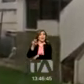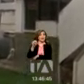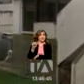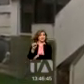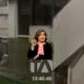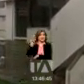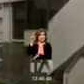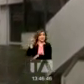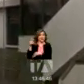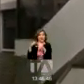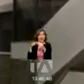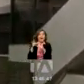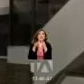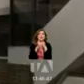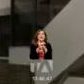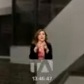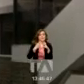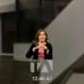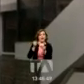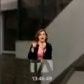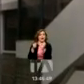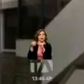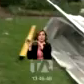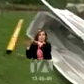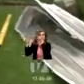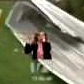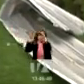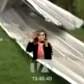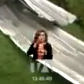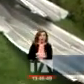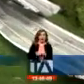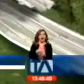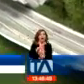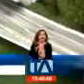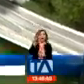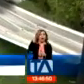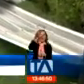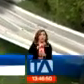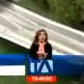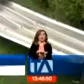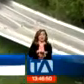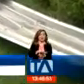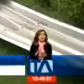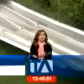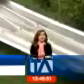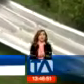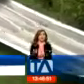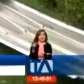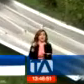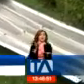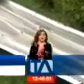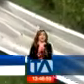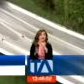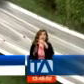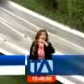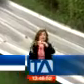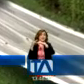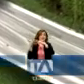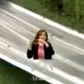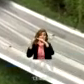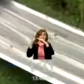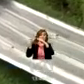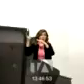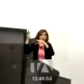mecánica cayó en el patio de su casa, encima de su vehículo. Esta viga pesará unas 50, 60 libras, perforó